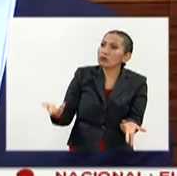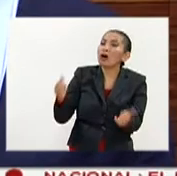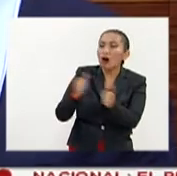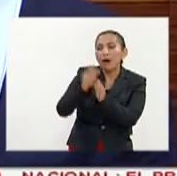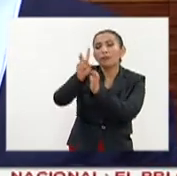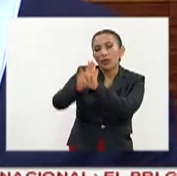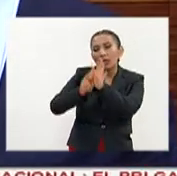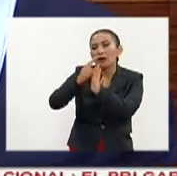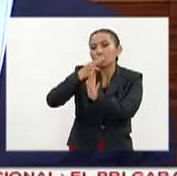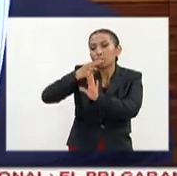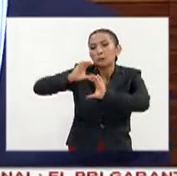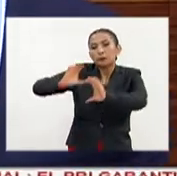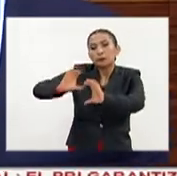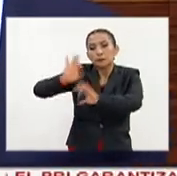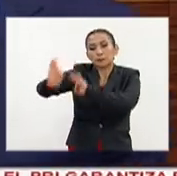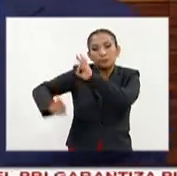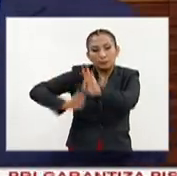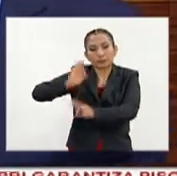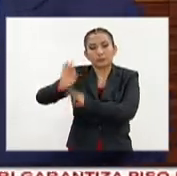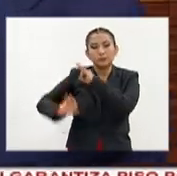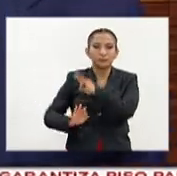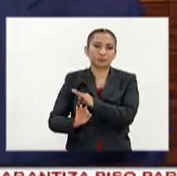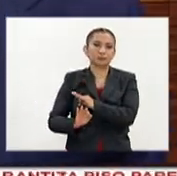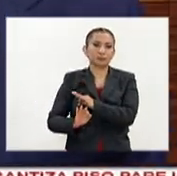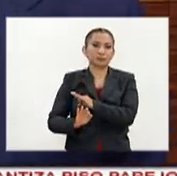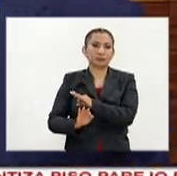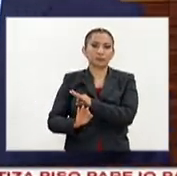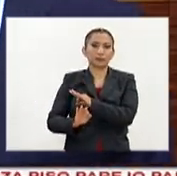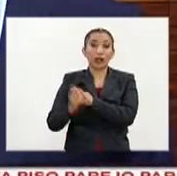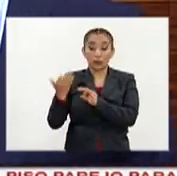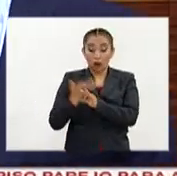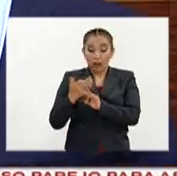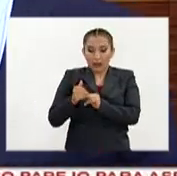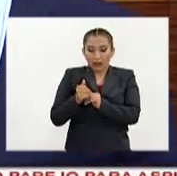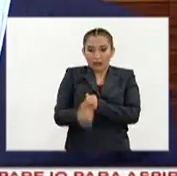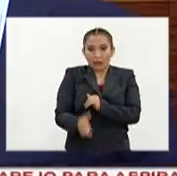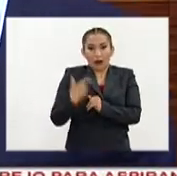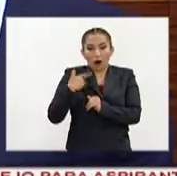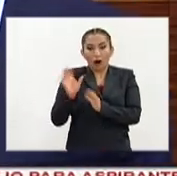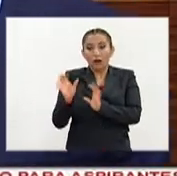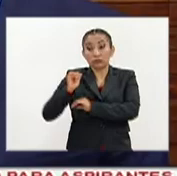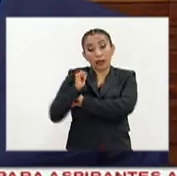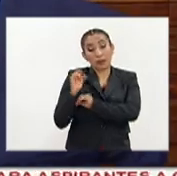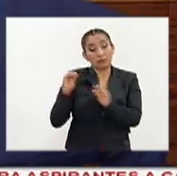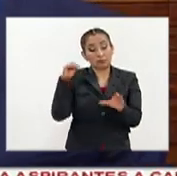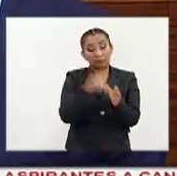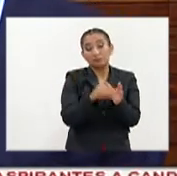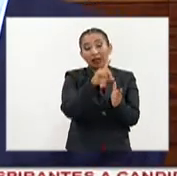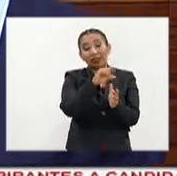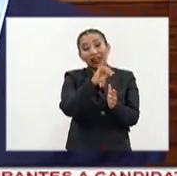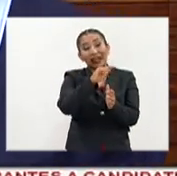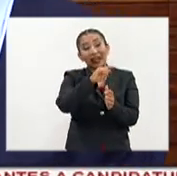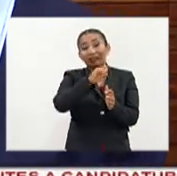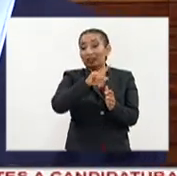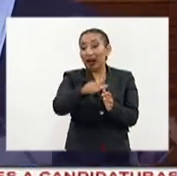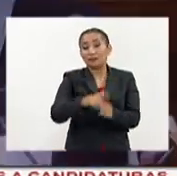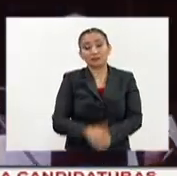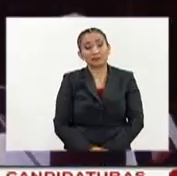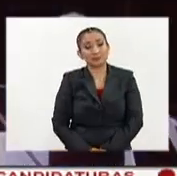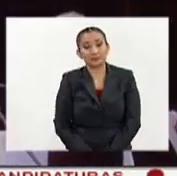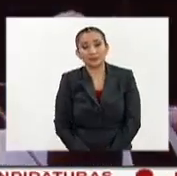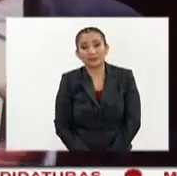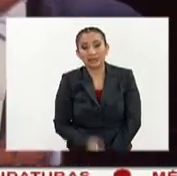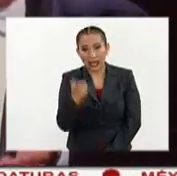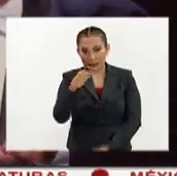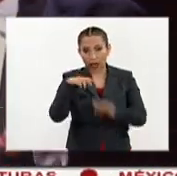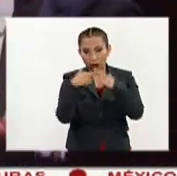con la conservación de los archivos, y en esta era que vivimos, pues los archivos tendrán que ser digitales o no sobrevivirán.